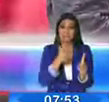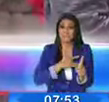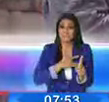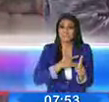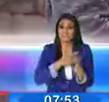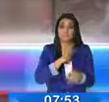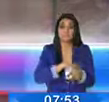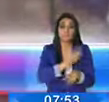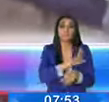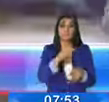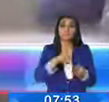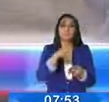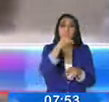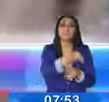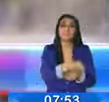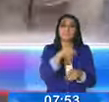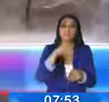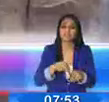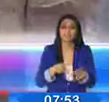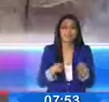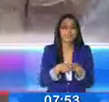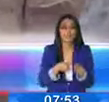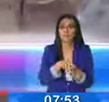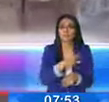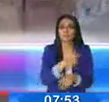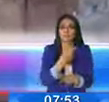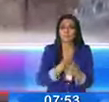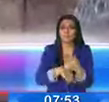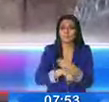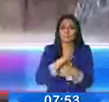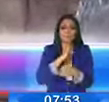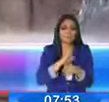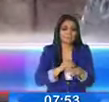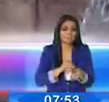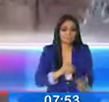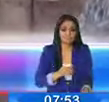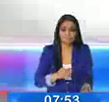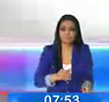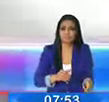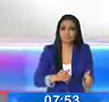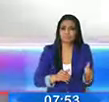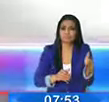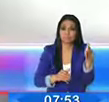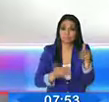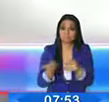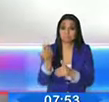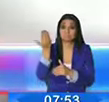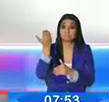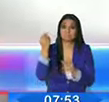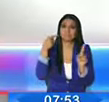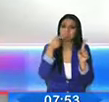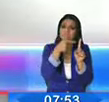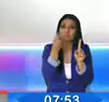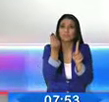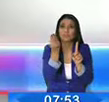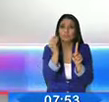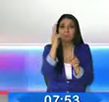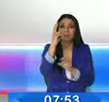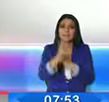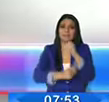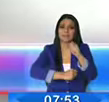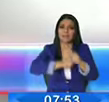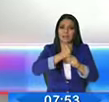salud de su nieto a quien le llama hijo porque fue ella quien lo crió y lo vio crecer días atrás de niños de 20 años de edad se